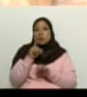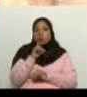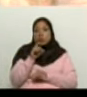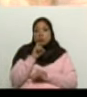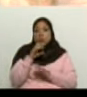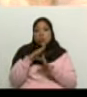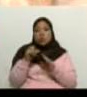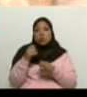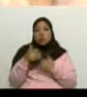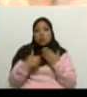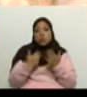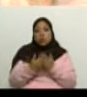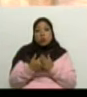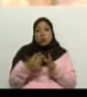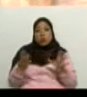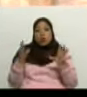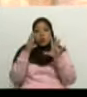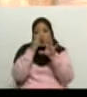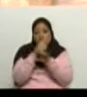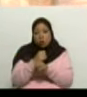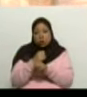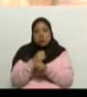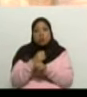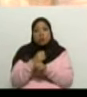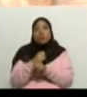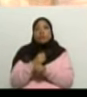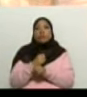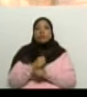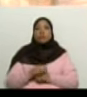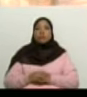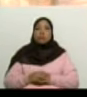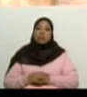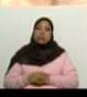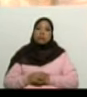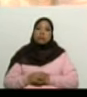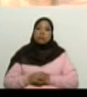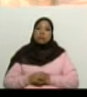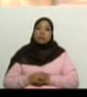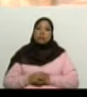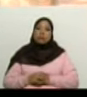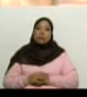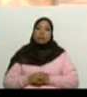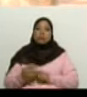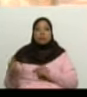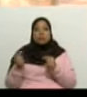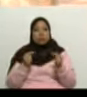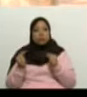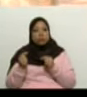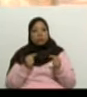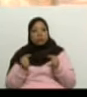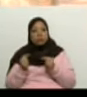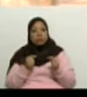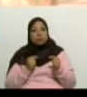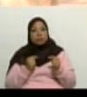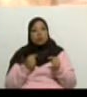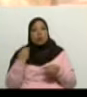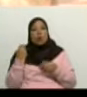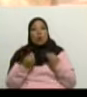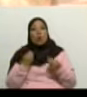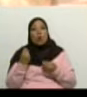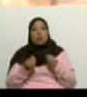todas las tardes, todas las noches, mejor dicho, a ilustrarnos cómo